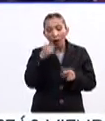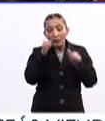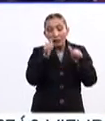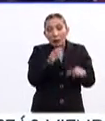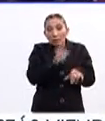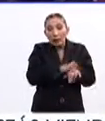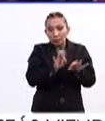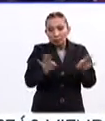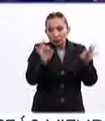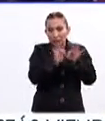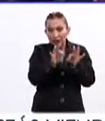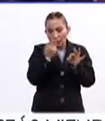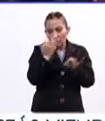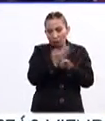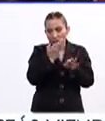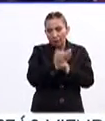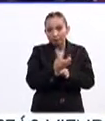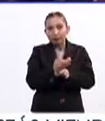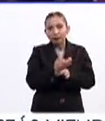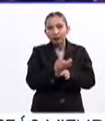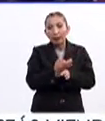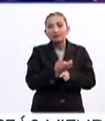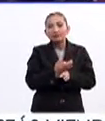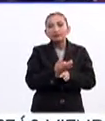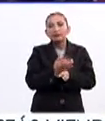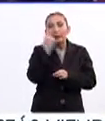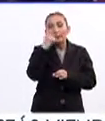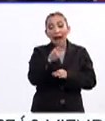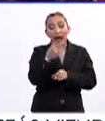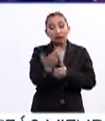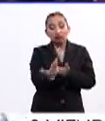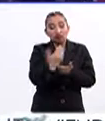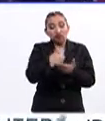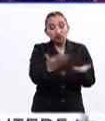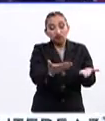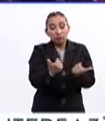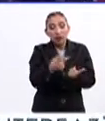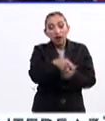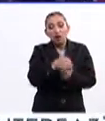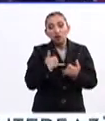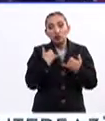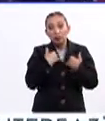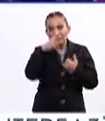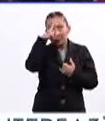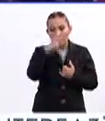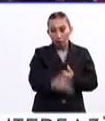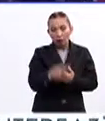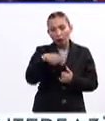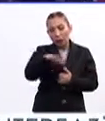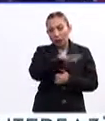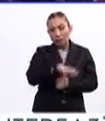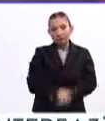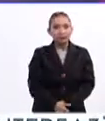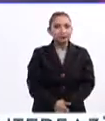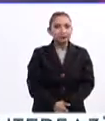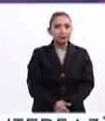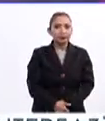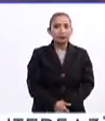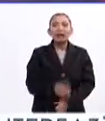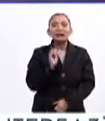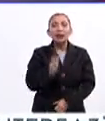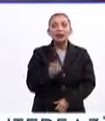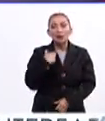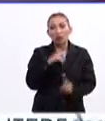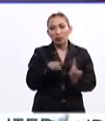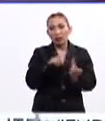de atención muy importante en este momento para involucrarlos a los jóvenes mexicanos en este ámbito. Se trata